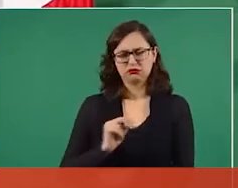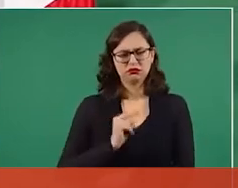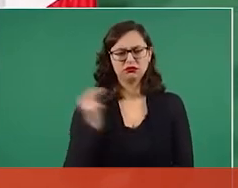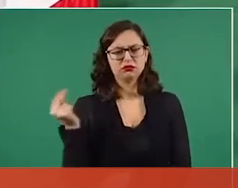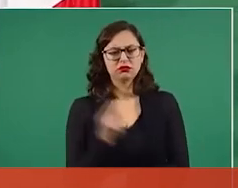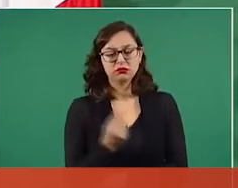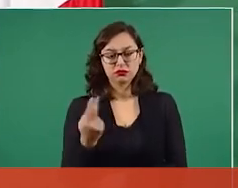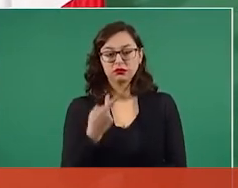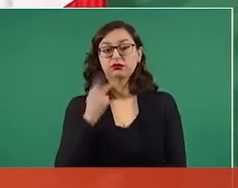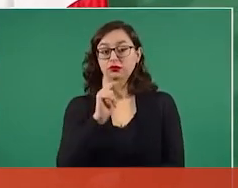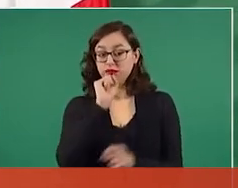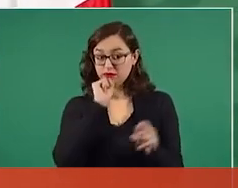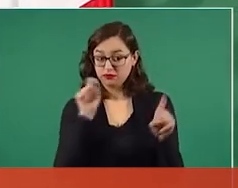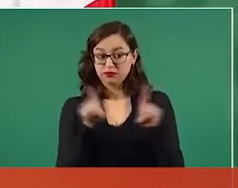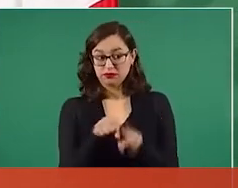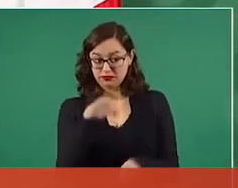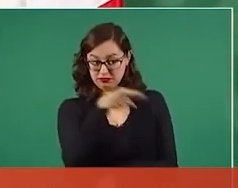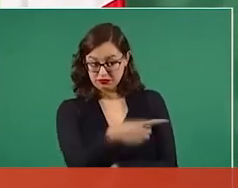por lo que hicieron